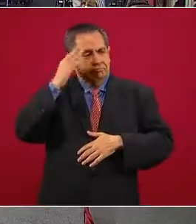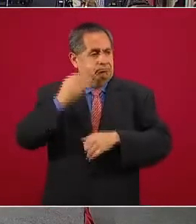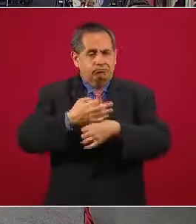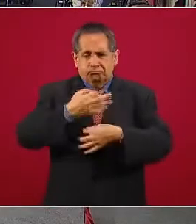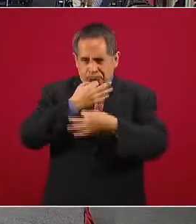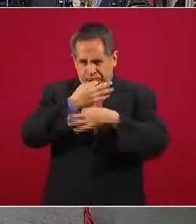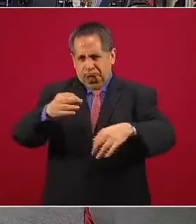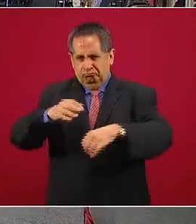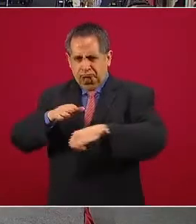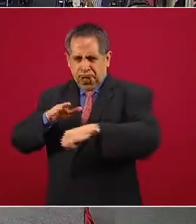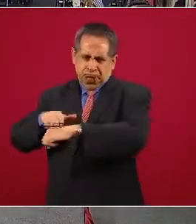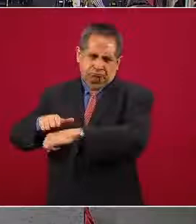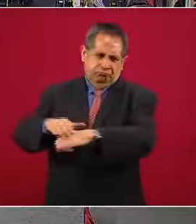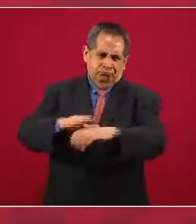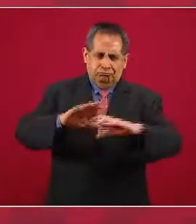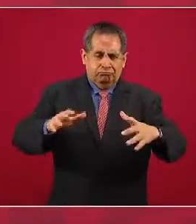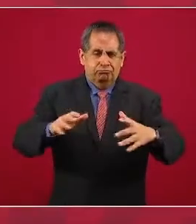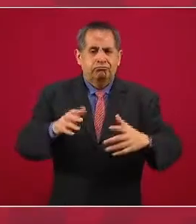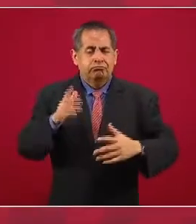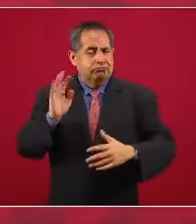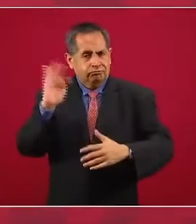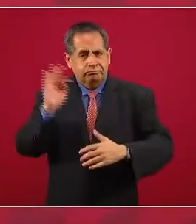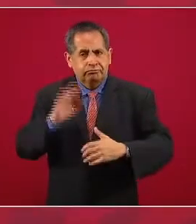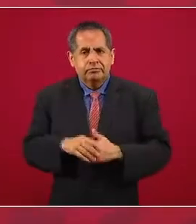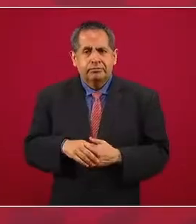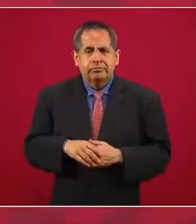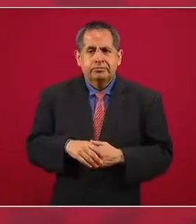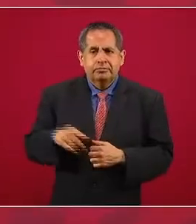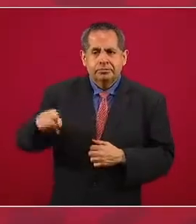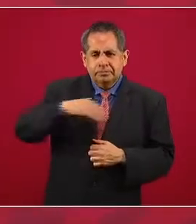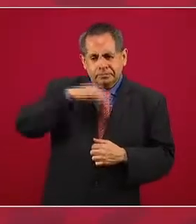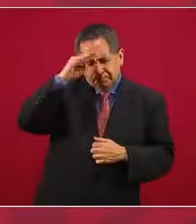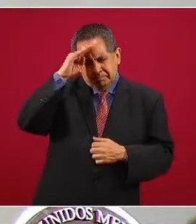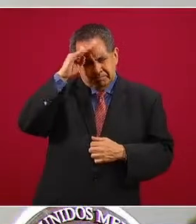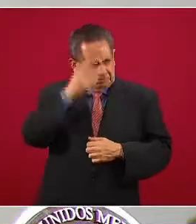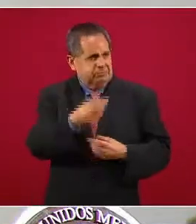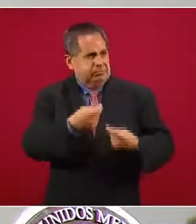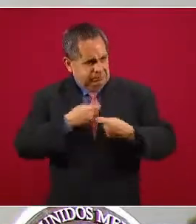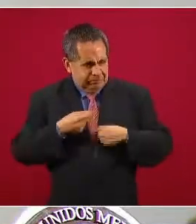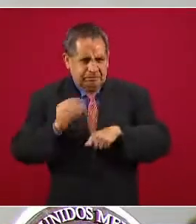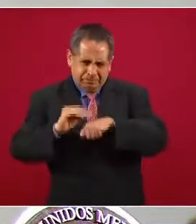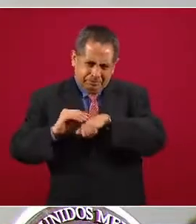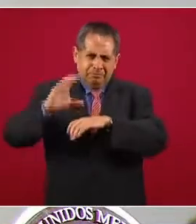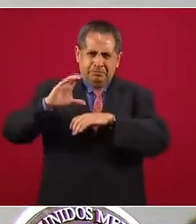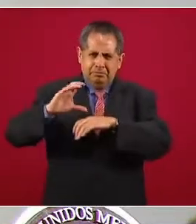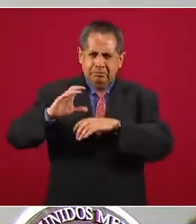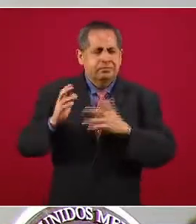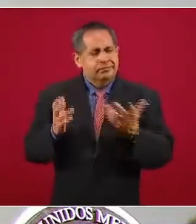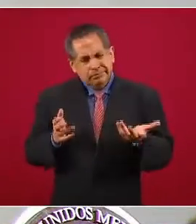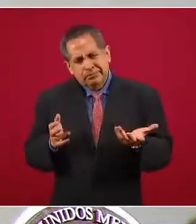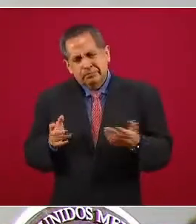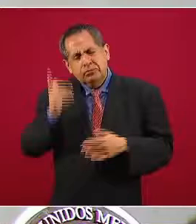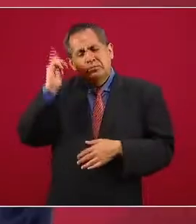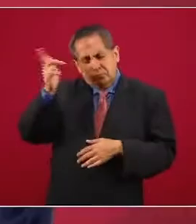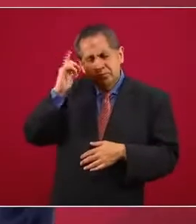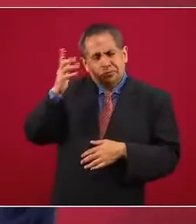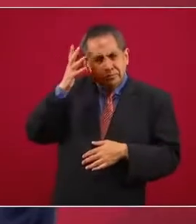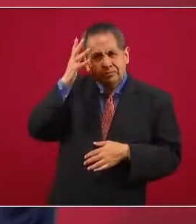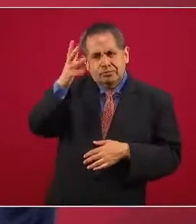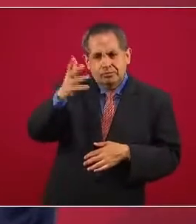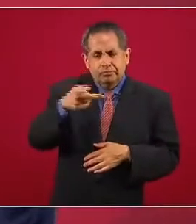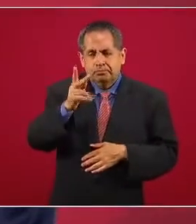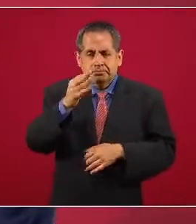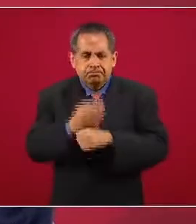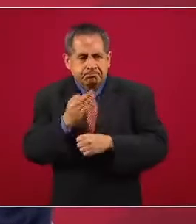digo que a lo mejor pensaban en otros números, sería lo ideal,